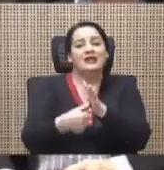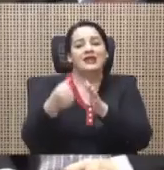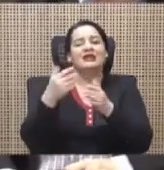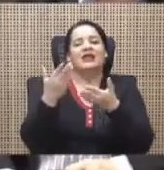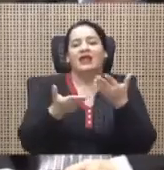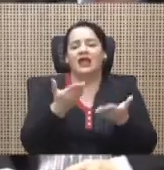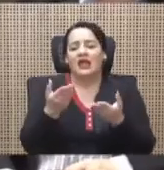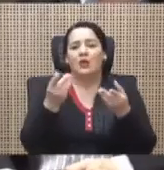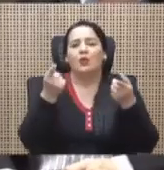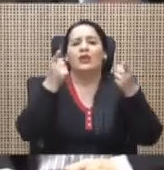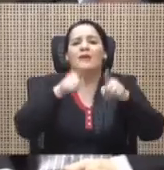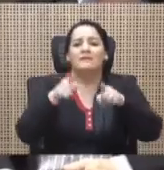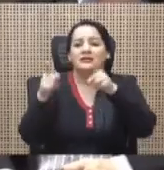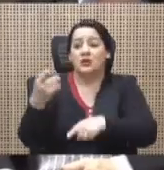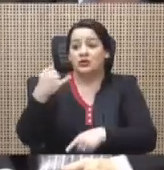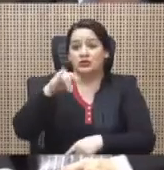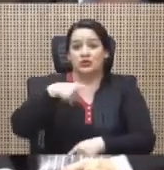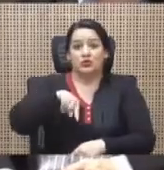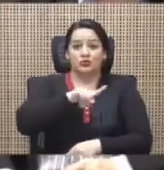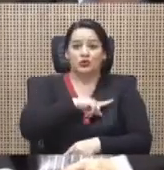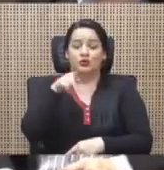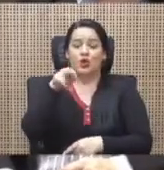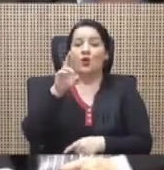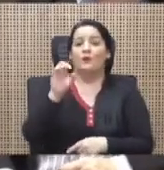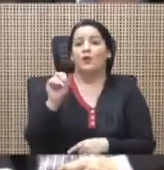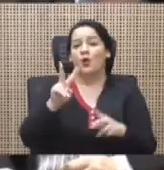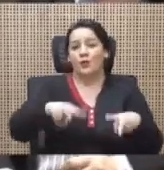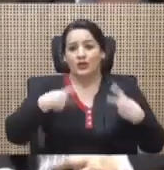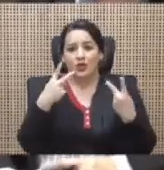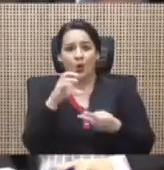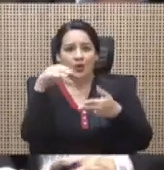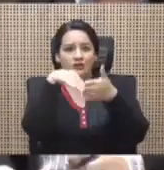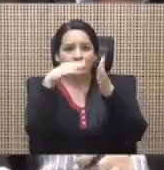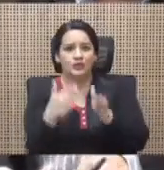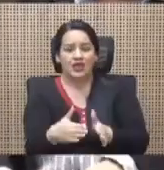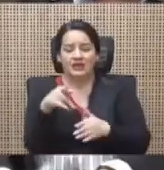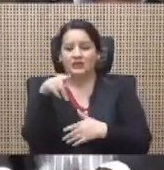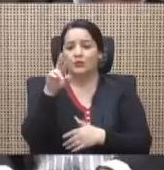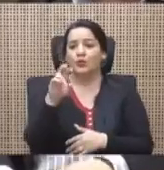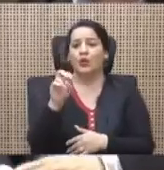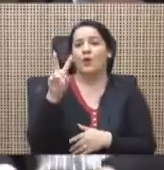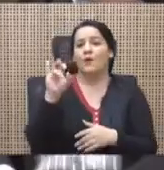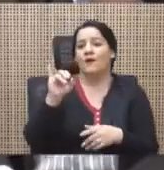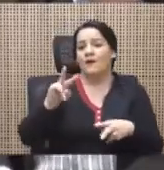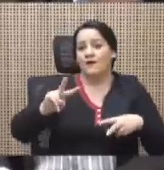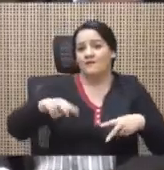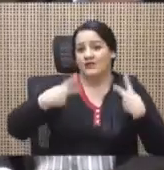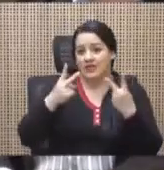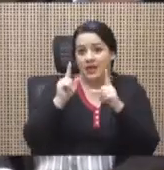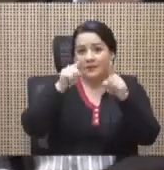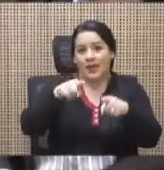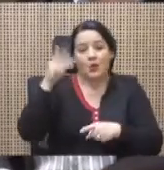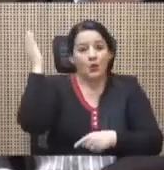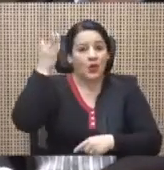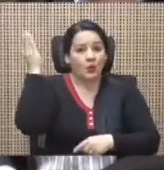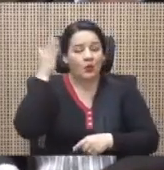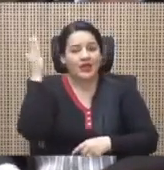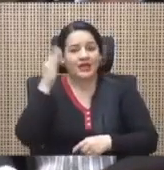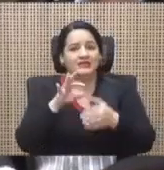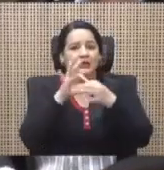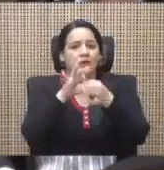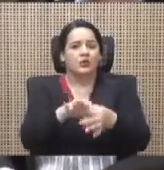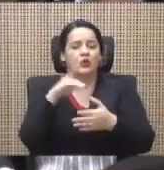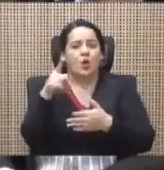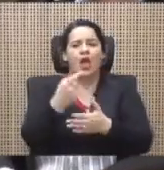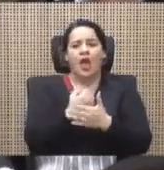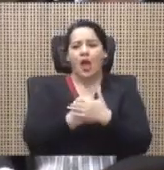hubiera pasado si hubiéramos sido los Provida o si hubieran sido estudiantes Provida los que van a una conferencia sobre el aborto o sobre